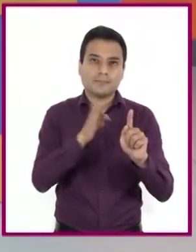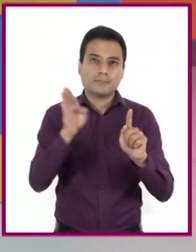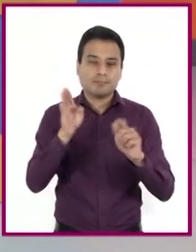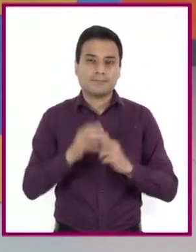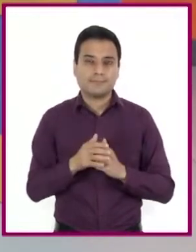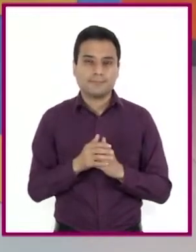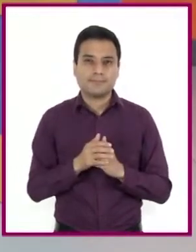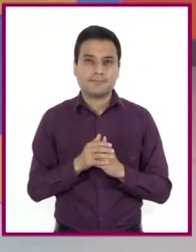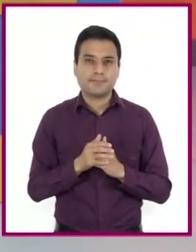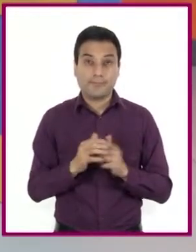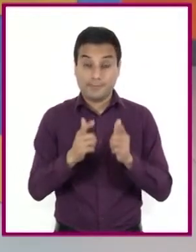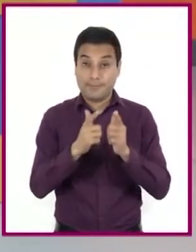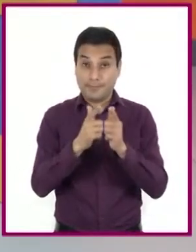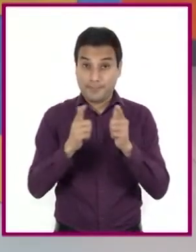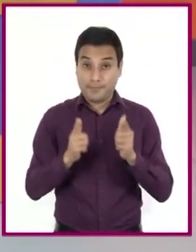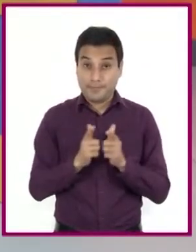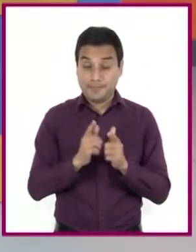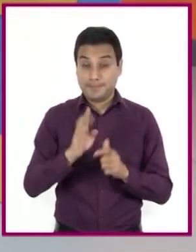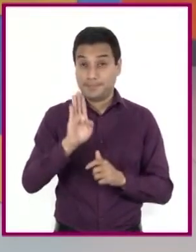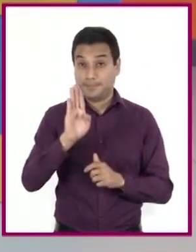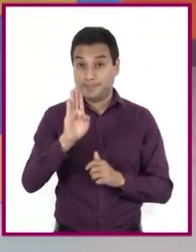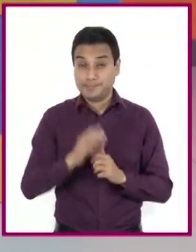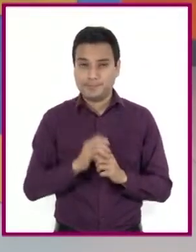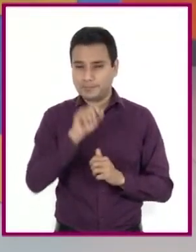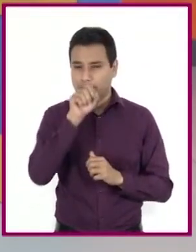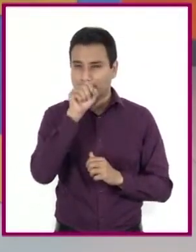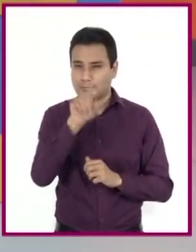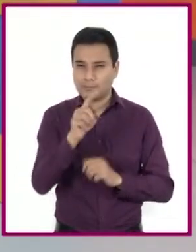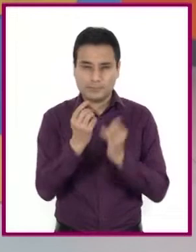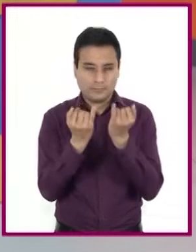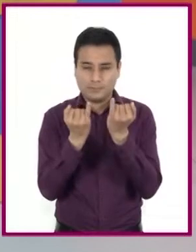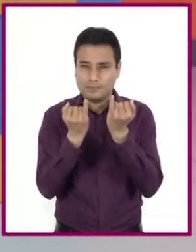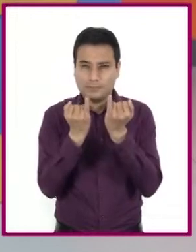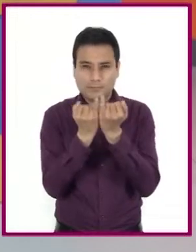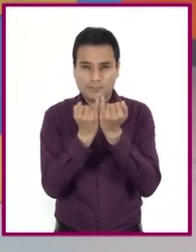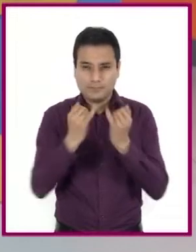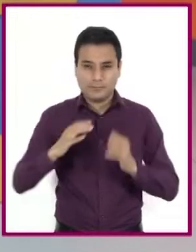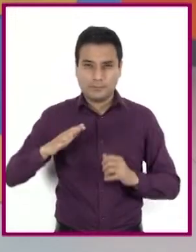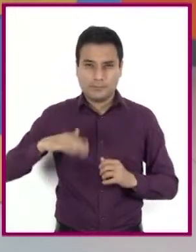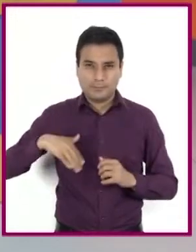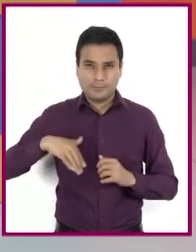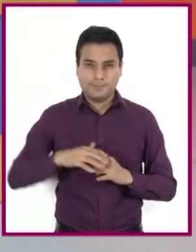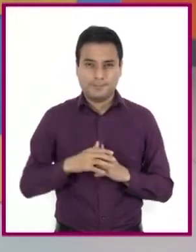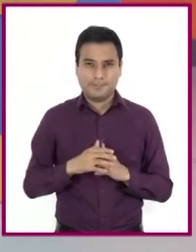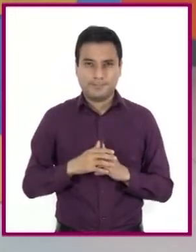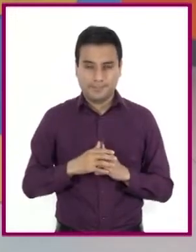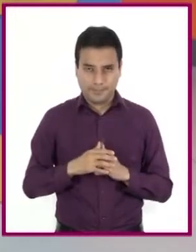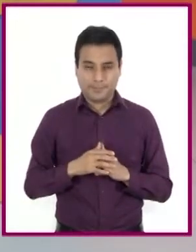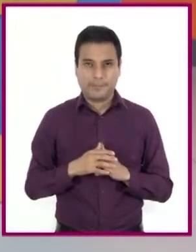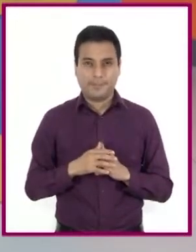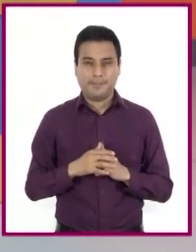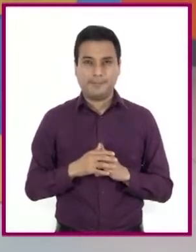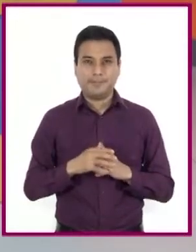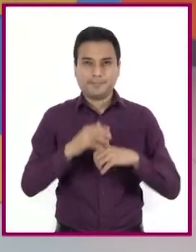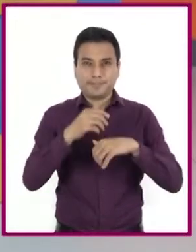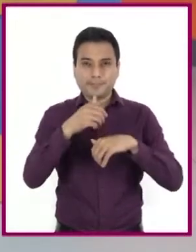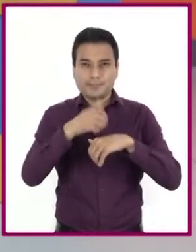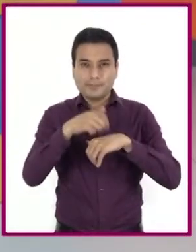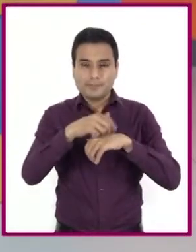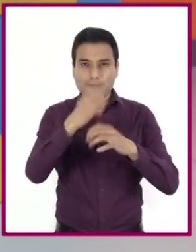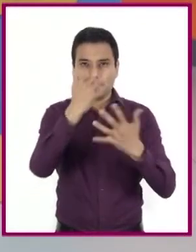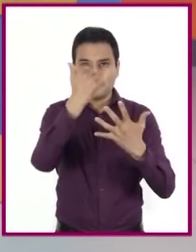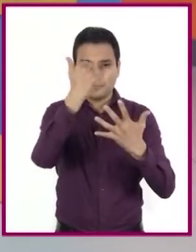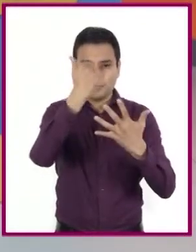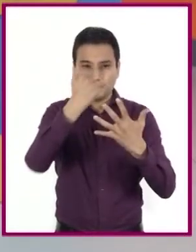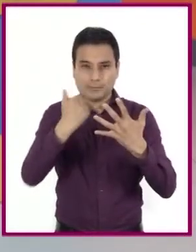Para los valores del grupo B, se sigue con la misma metodología. Se obtienen las distancias de cada valor con respecto